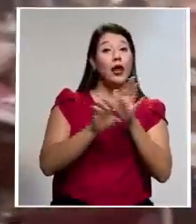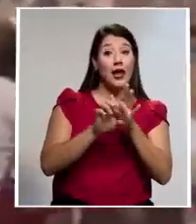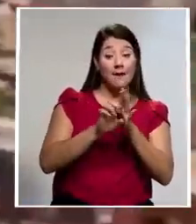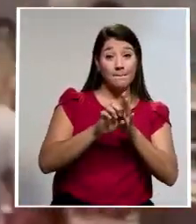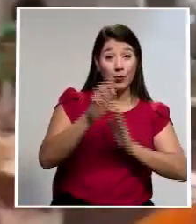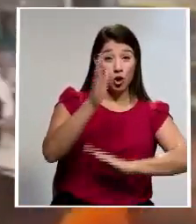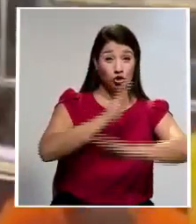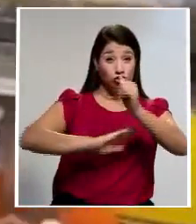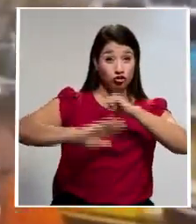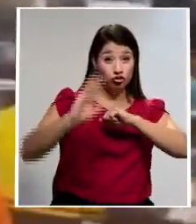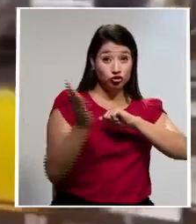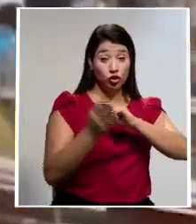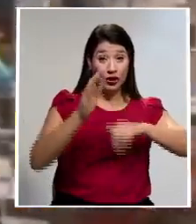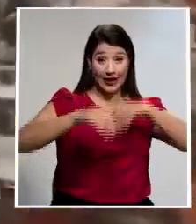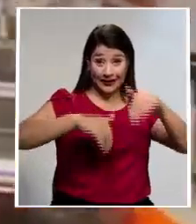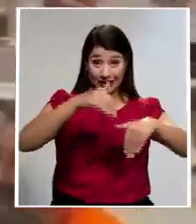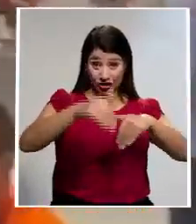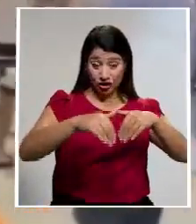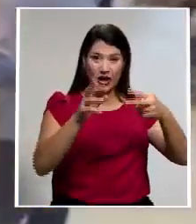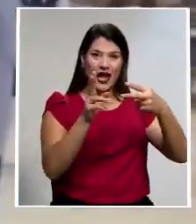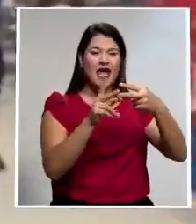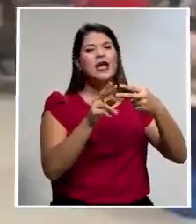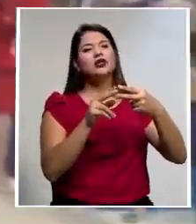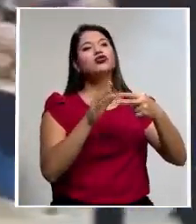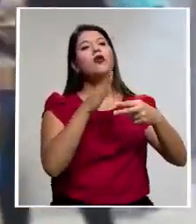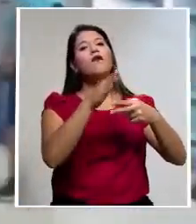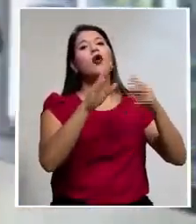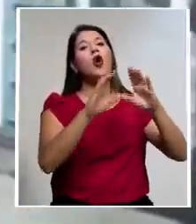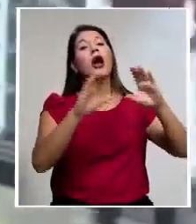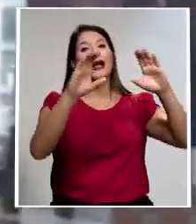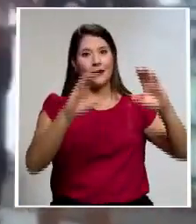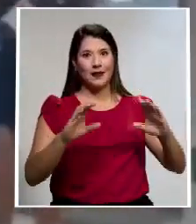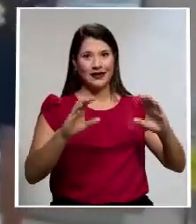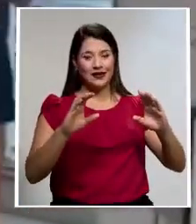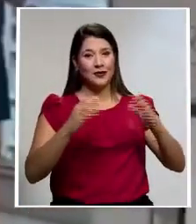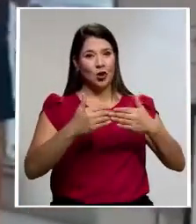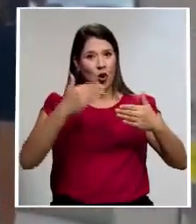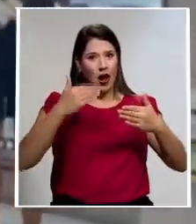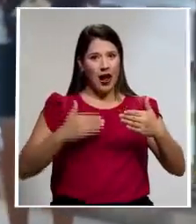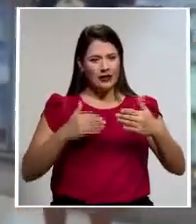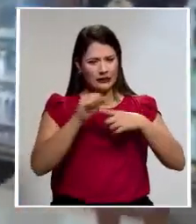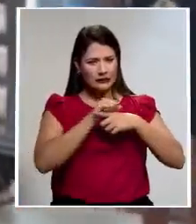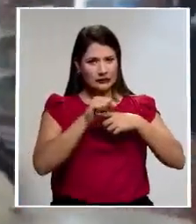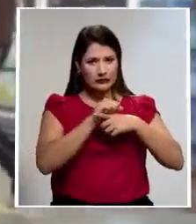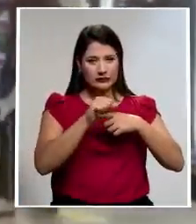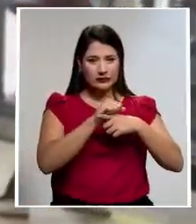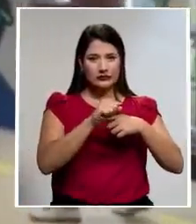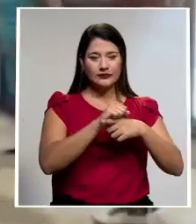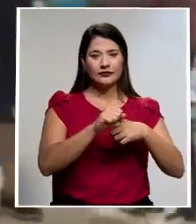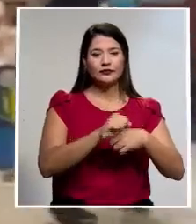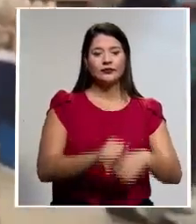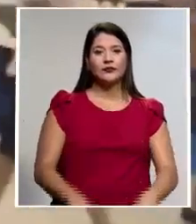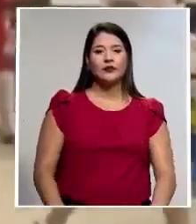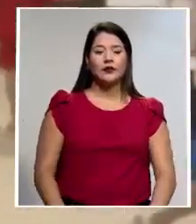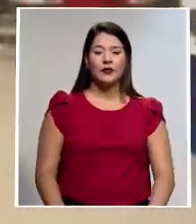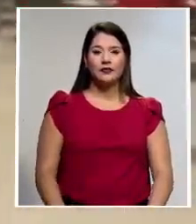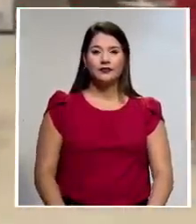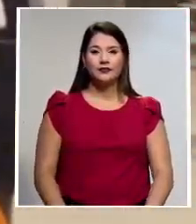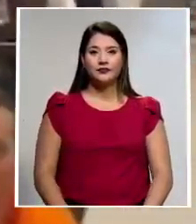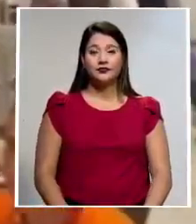natación, los representantes nacionales estuvieron en un campamento de aclimatación y acondicionamiento físico de cara a la competencia